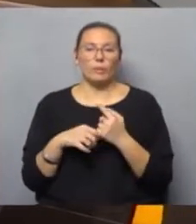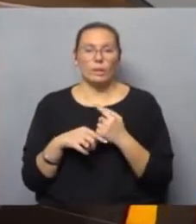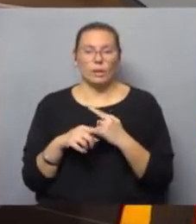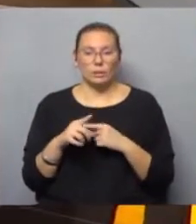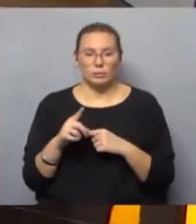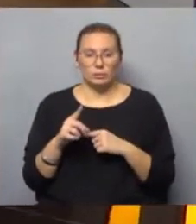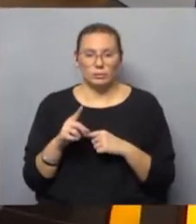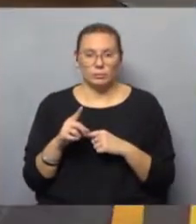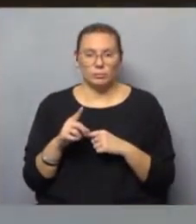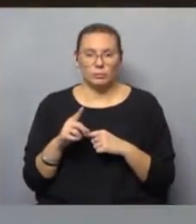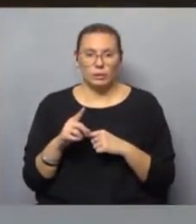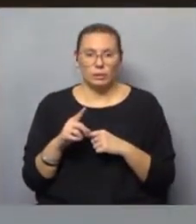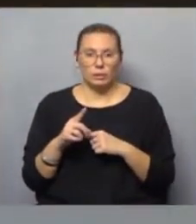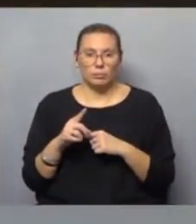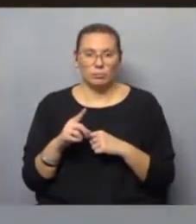que nosotros